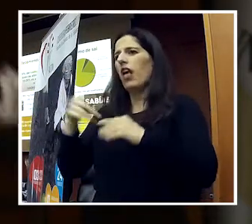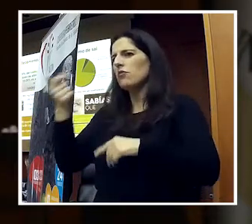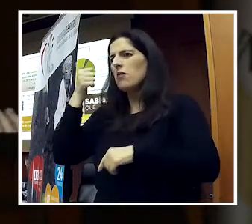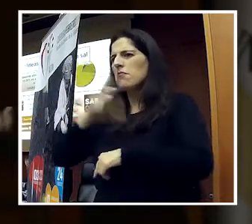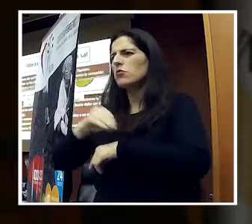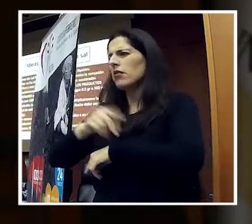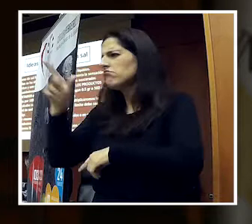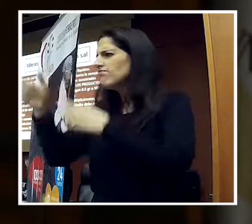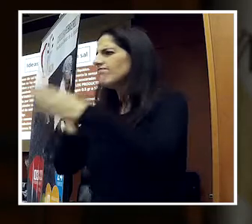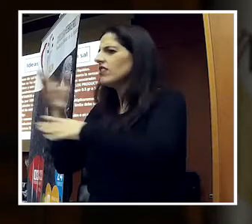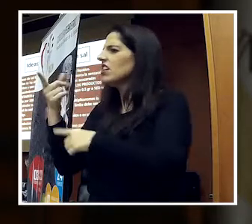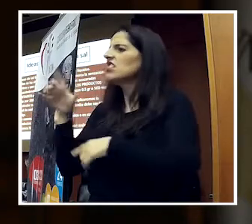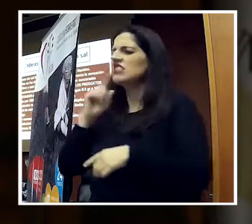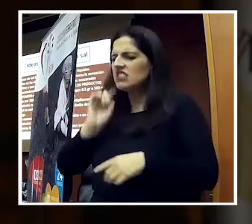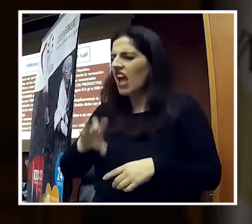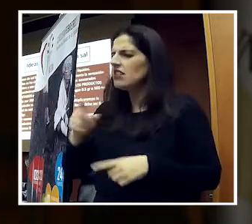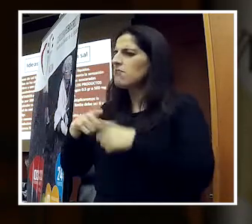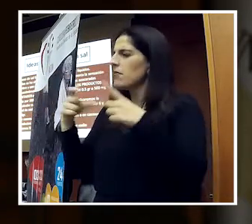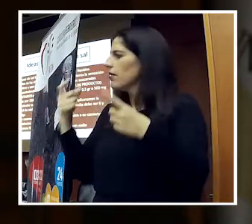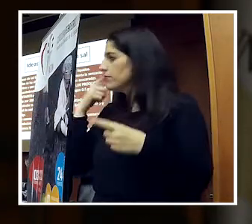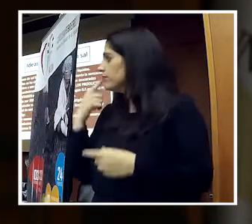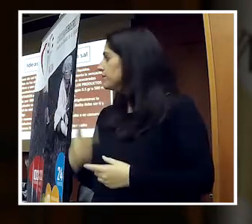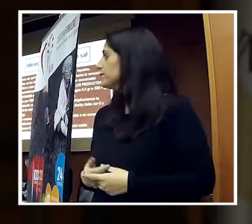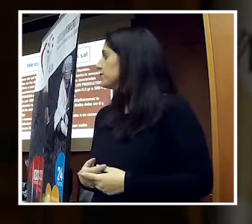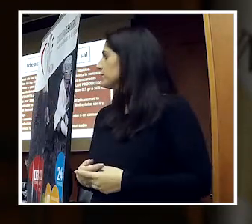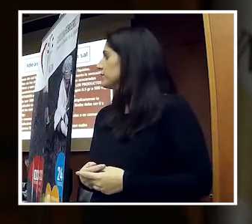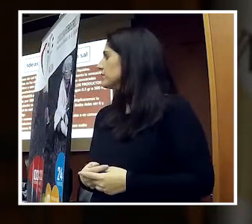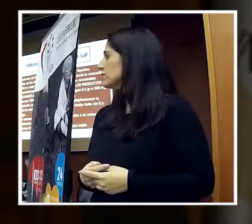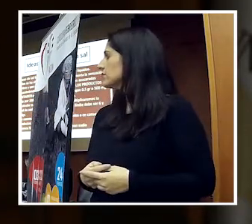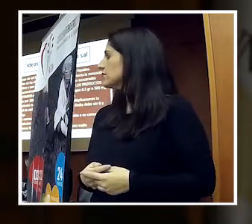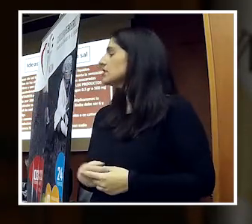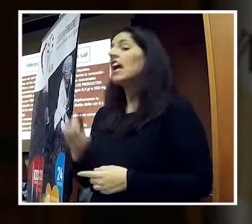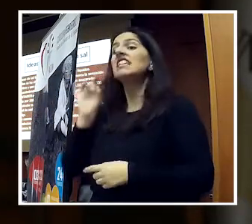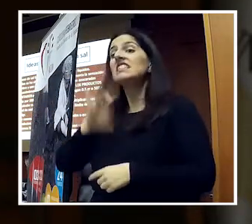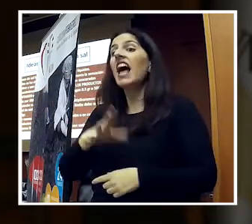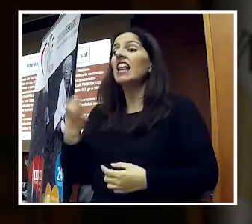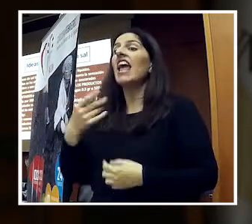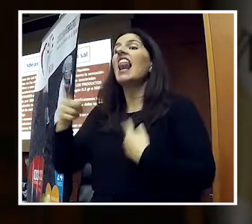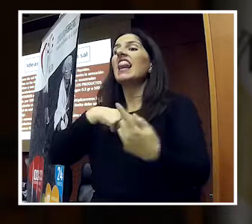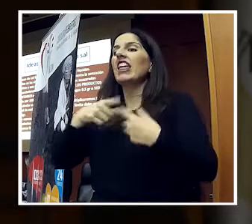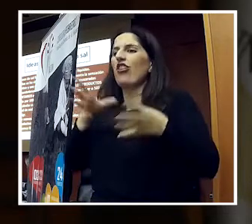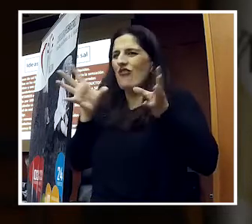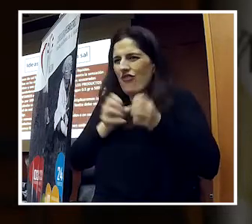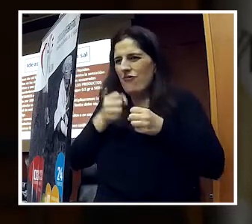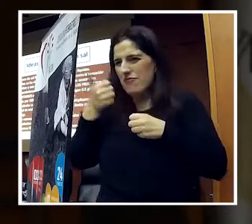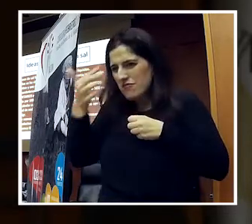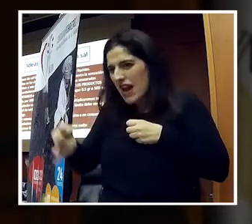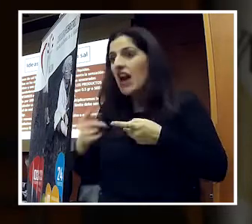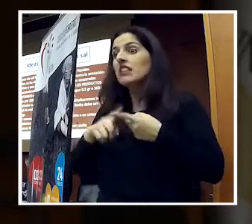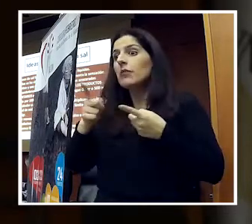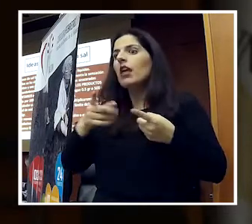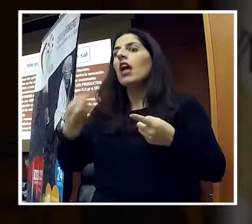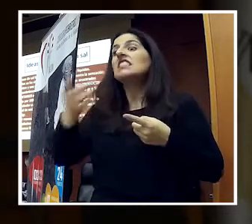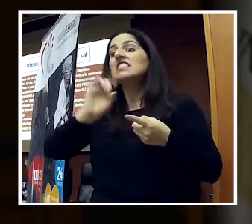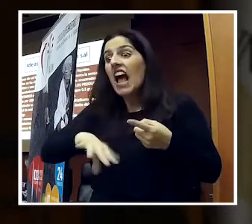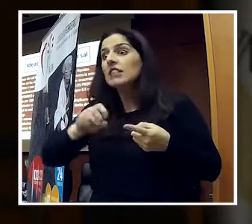tienen muchísima sal. Sabemos que la sal retiene líquidos, sabemos que incluso en los niños aumenta la sensación de hambre y